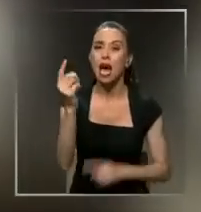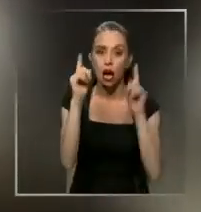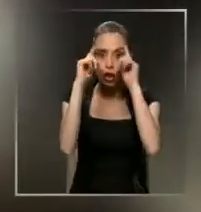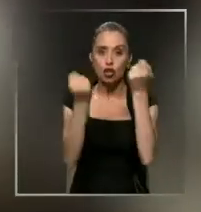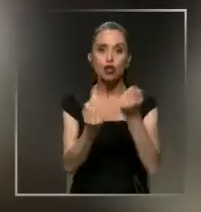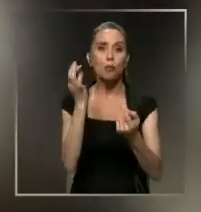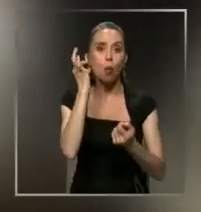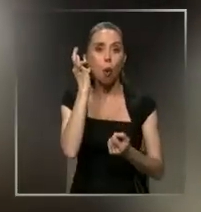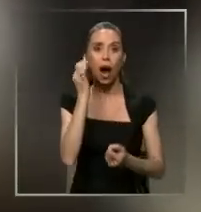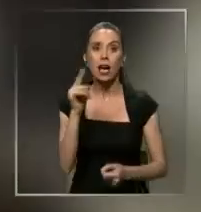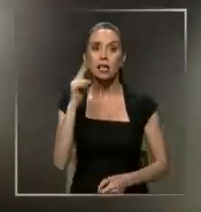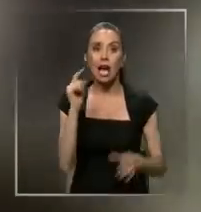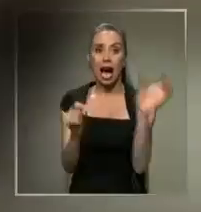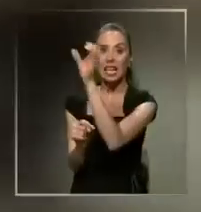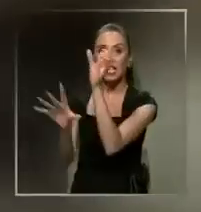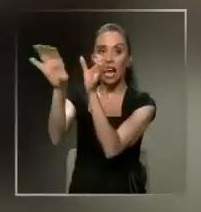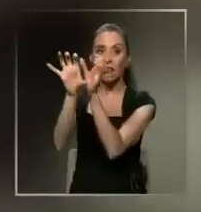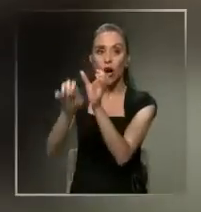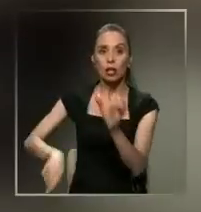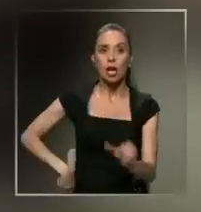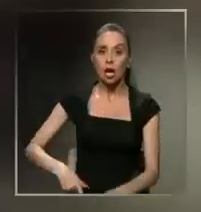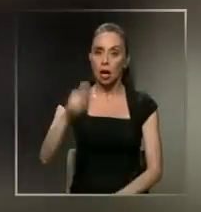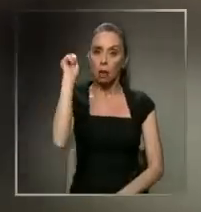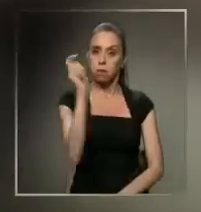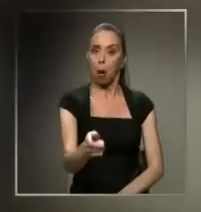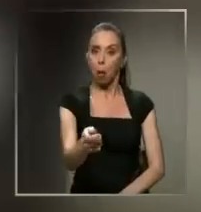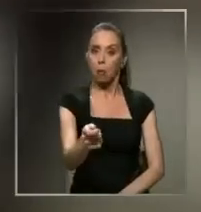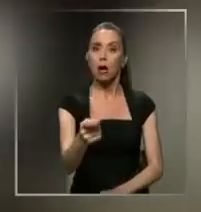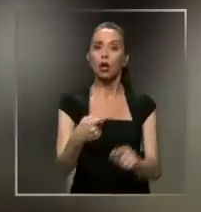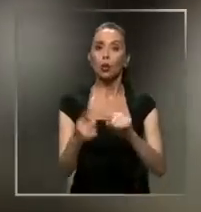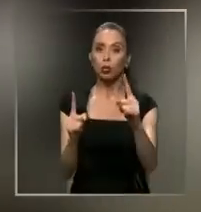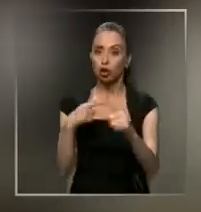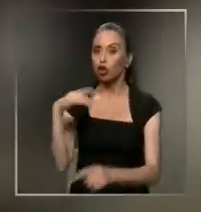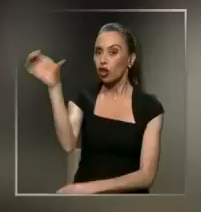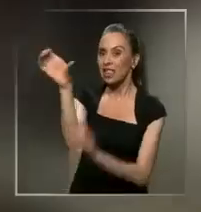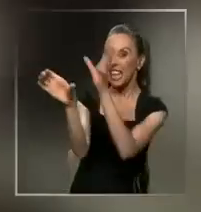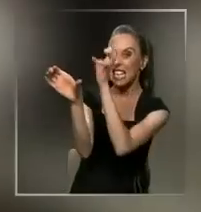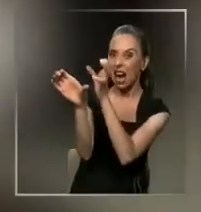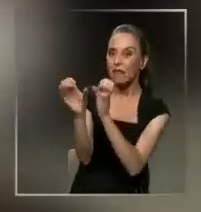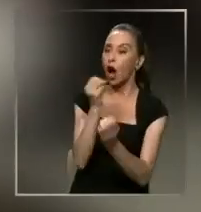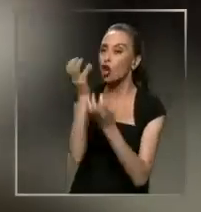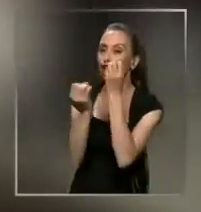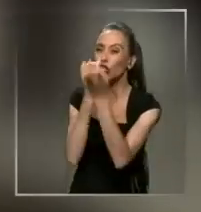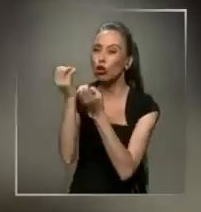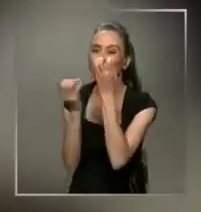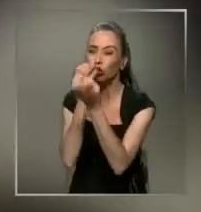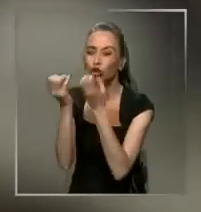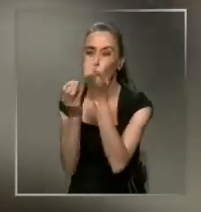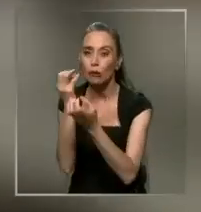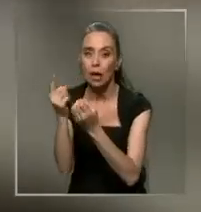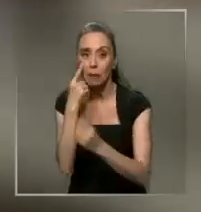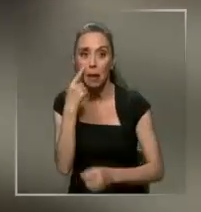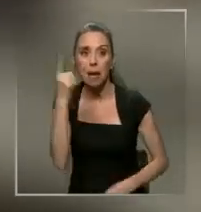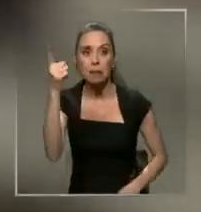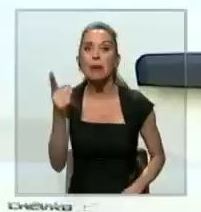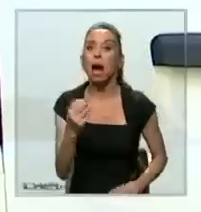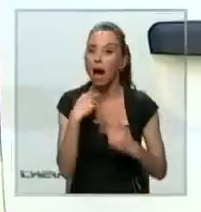grabado. Serio, está todo grabado, hermano. Te grabé todo cuando querías sacar la weá. Mira,